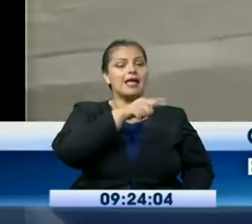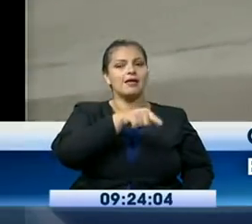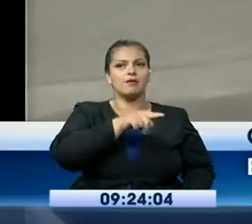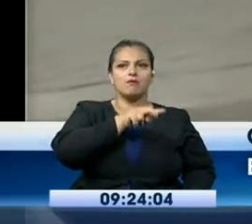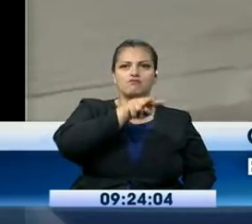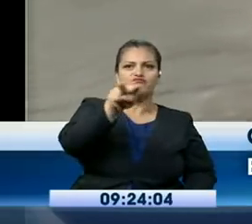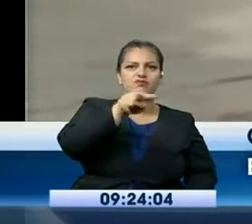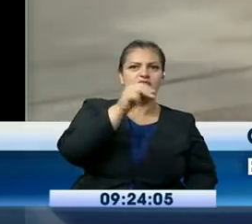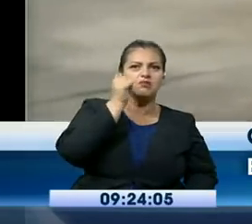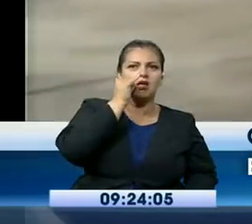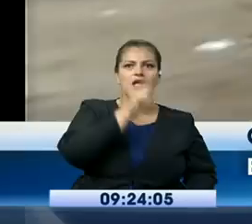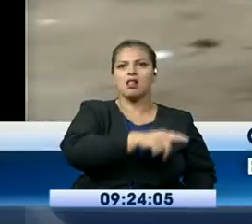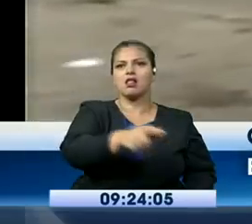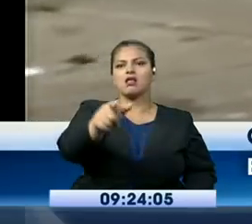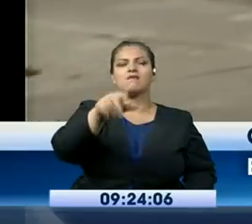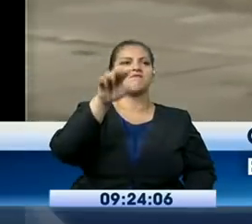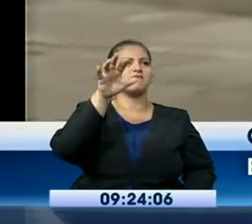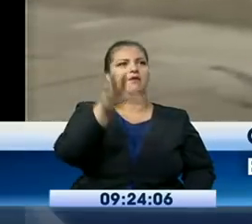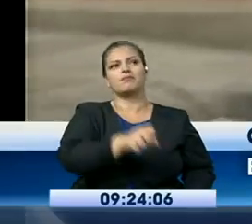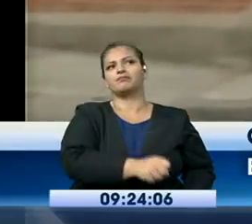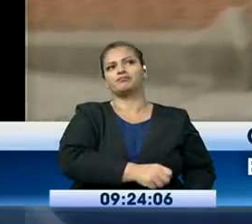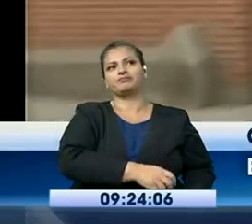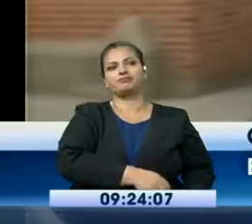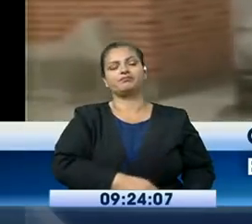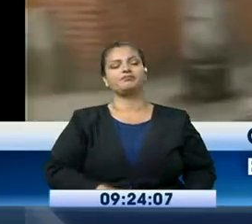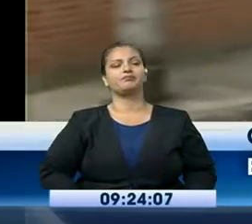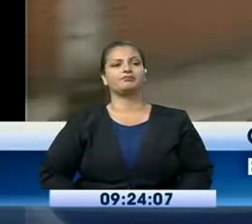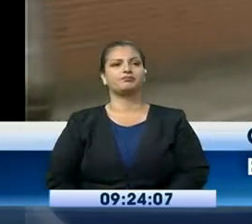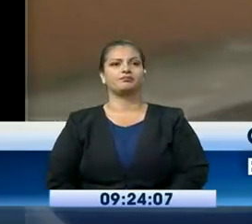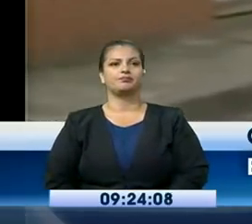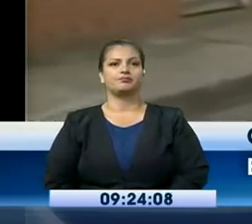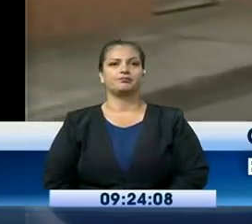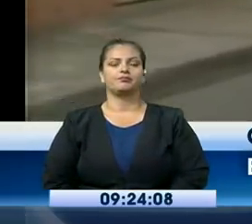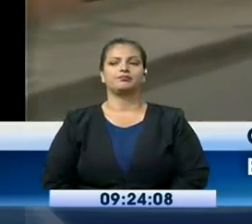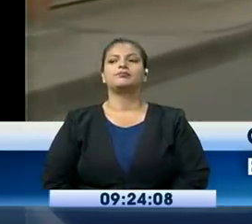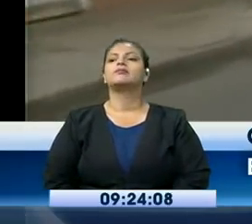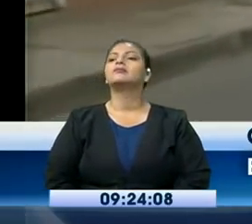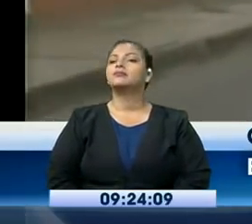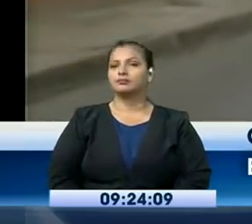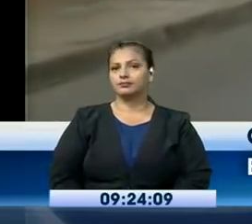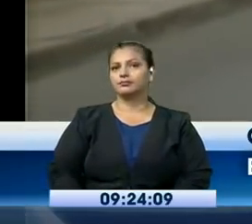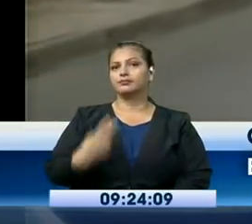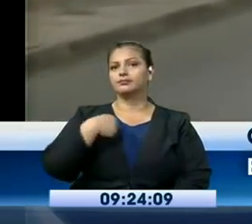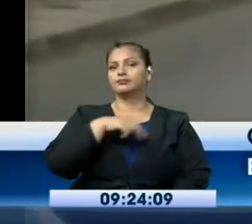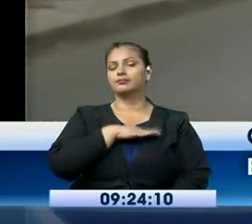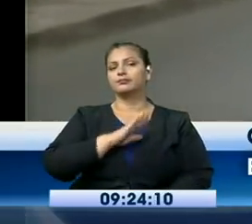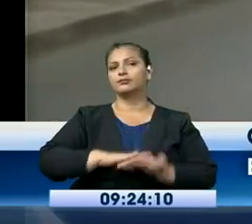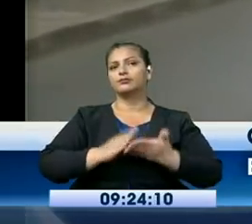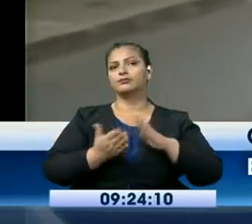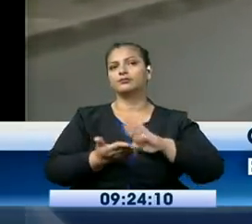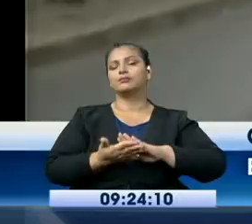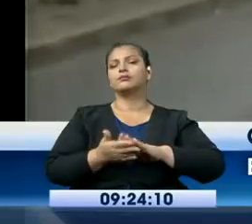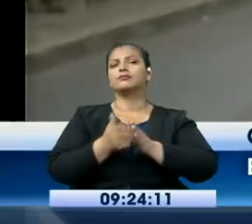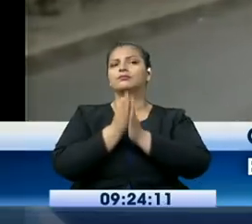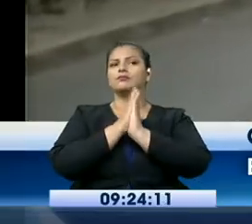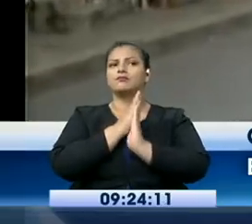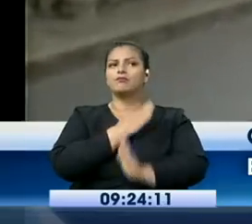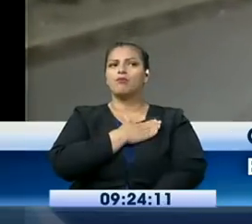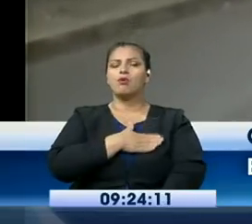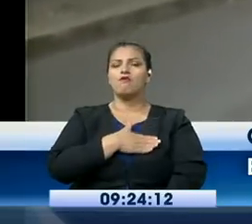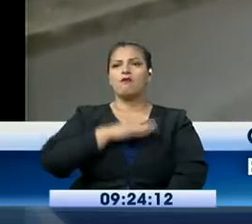no aquí hay casos más a menudo y nosotros la comunidad necesitamos que nos pongan la cámara r con